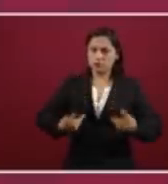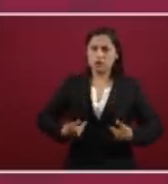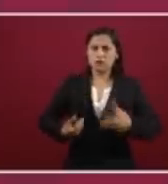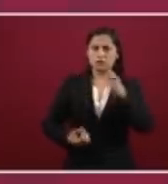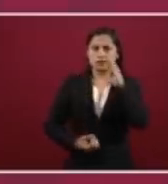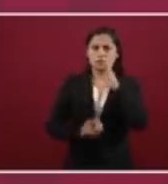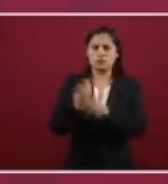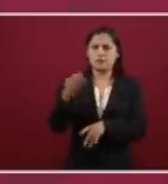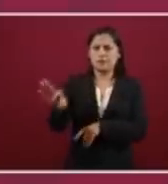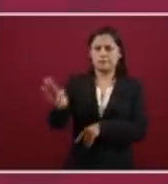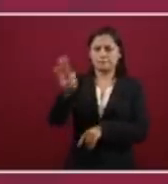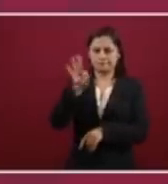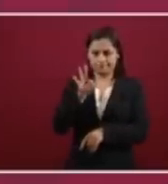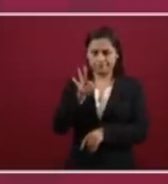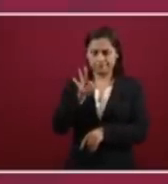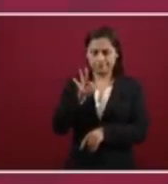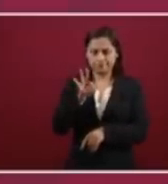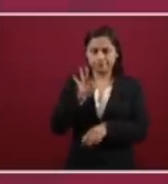y están